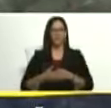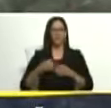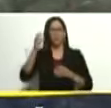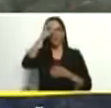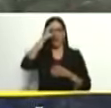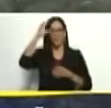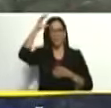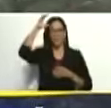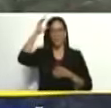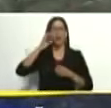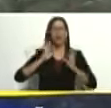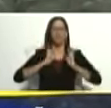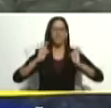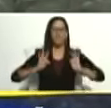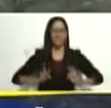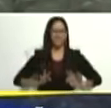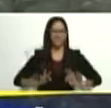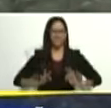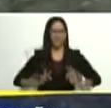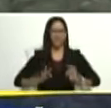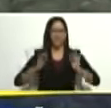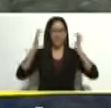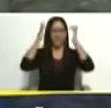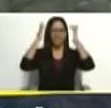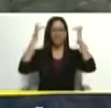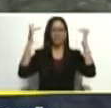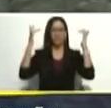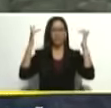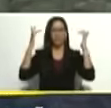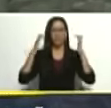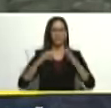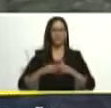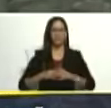capacidad física, intelectual.